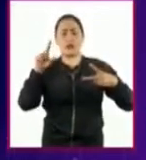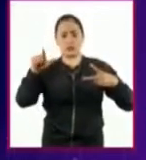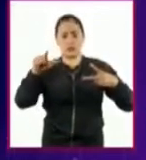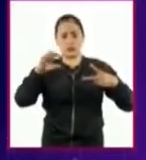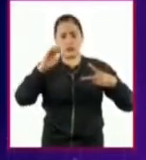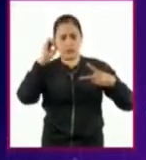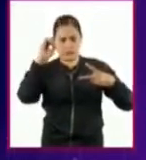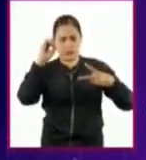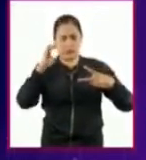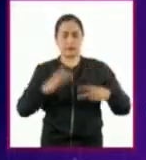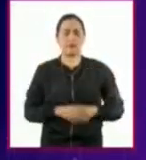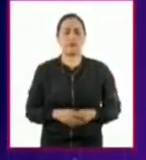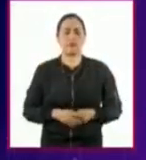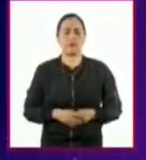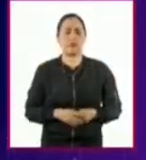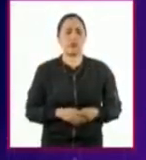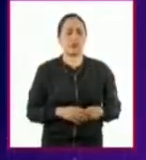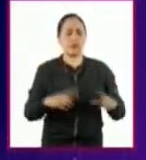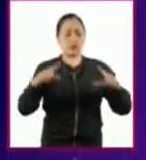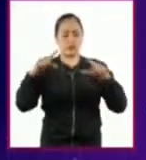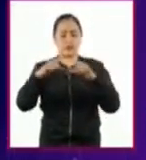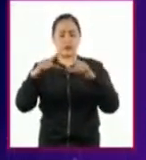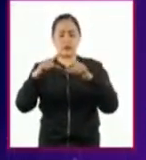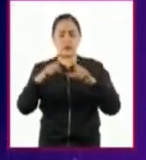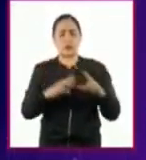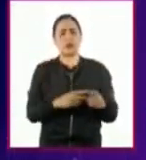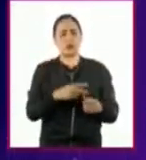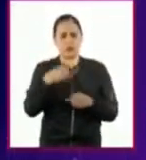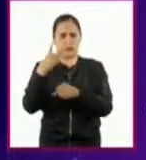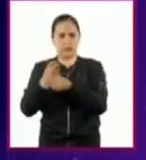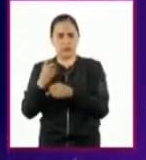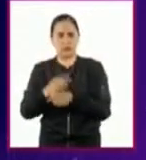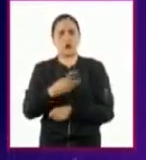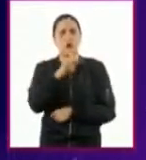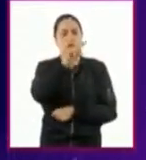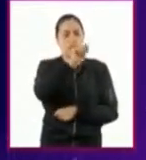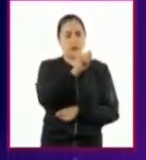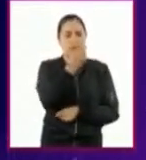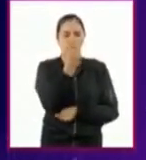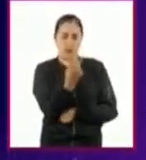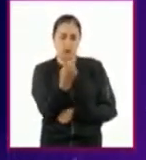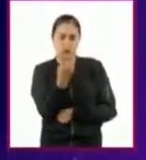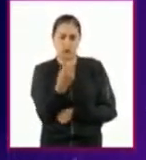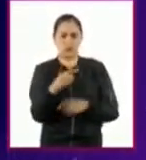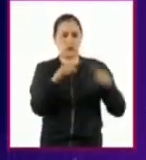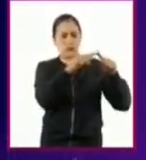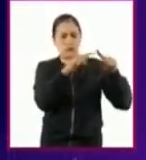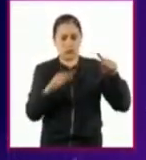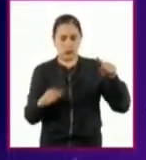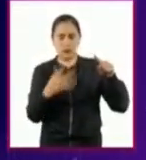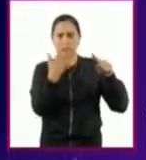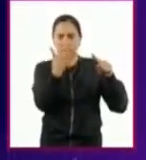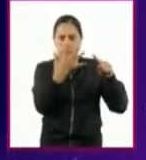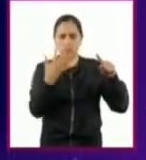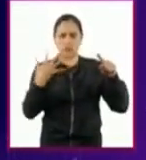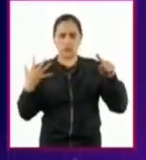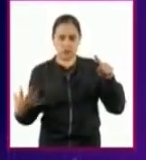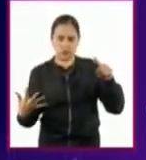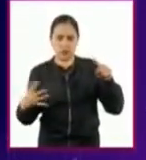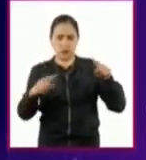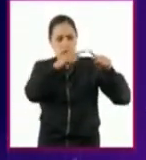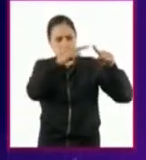grados. Segundo triángulo, T2. Lados 5 centímetros, 5 centímetros y